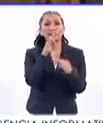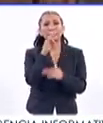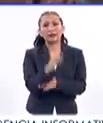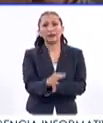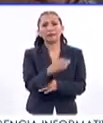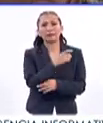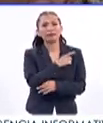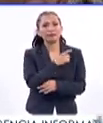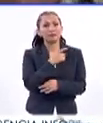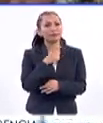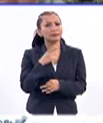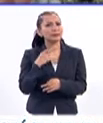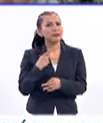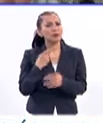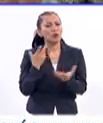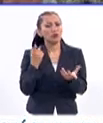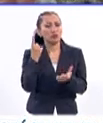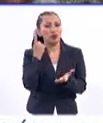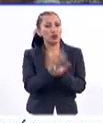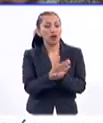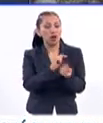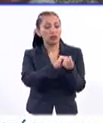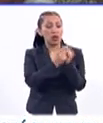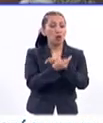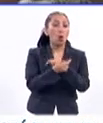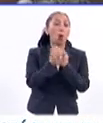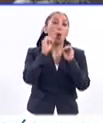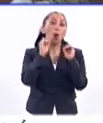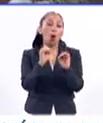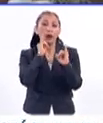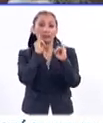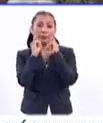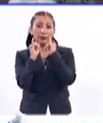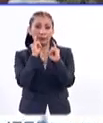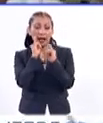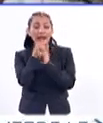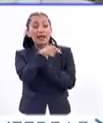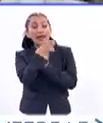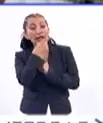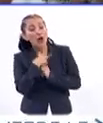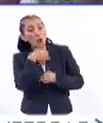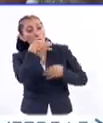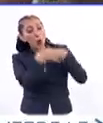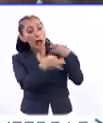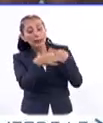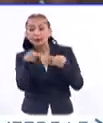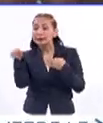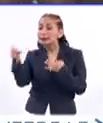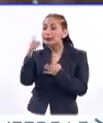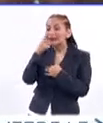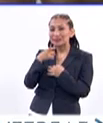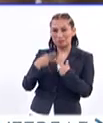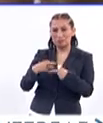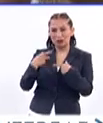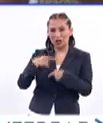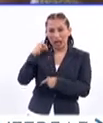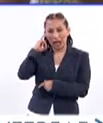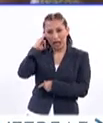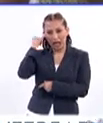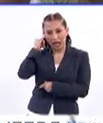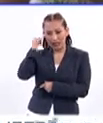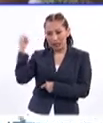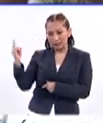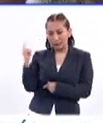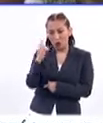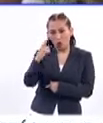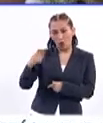Exactamente tenemos que nada más traducir o interpretar lo que dice el juez y lo que dice